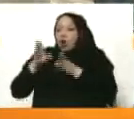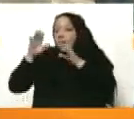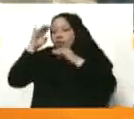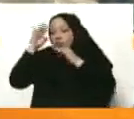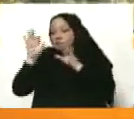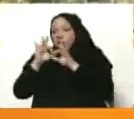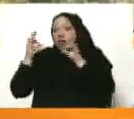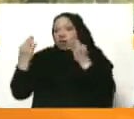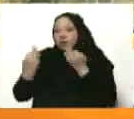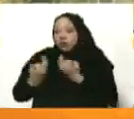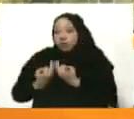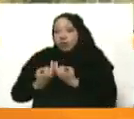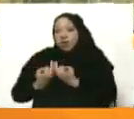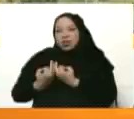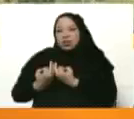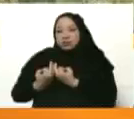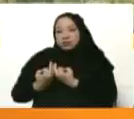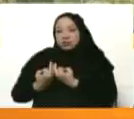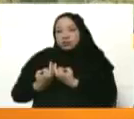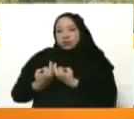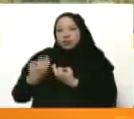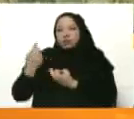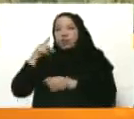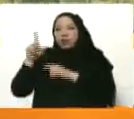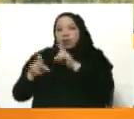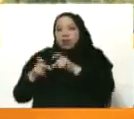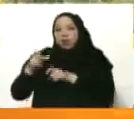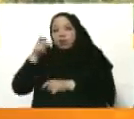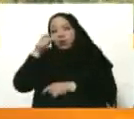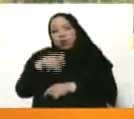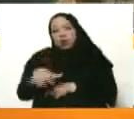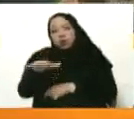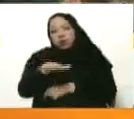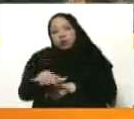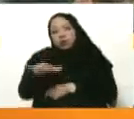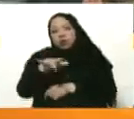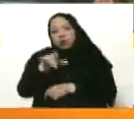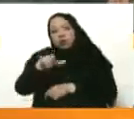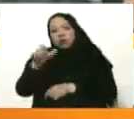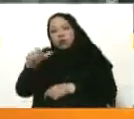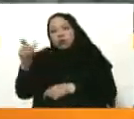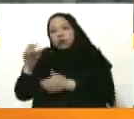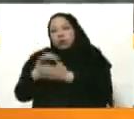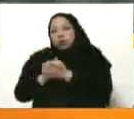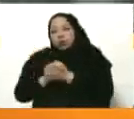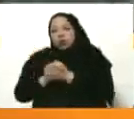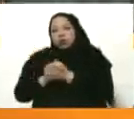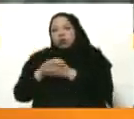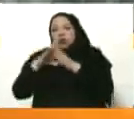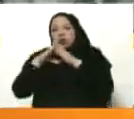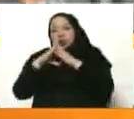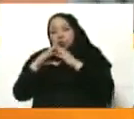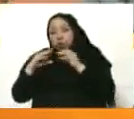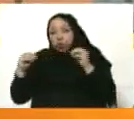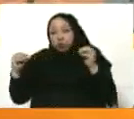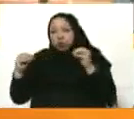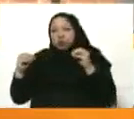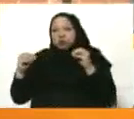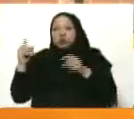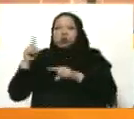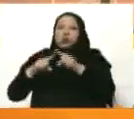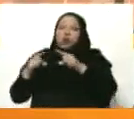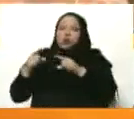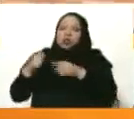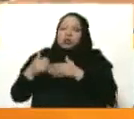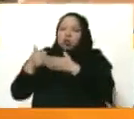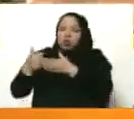familia. Por lo tanto, ella en consulta con el presidente activó al compañero Melvin Maldonado para todo lo que van a ser los elementos sociales